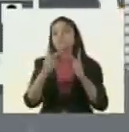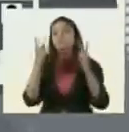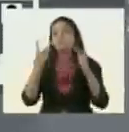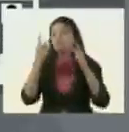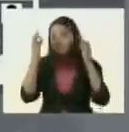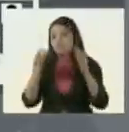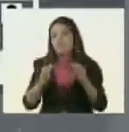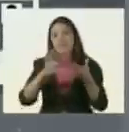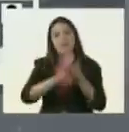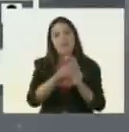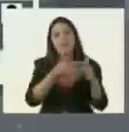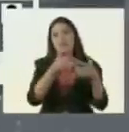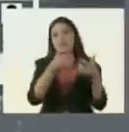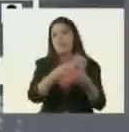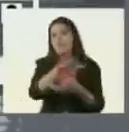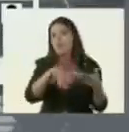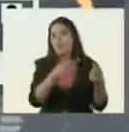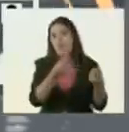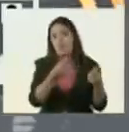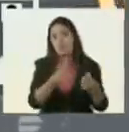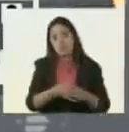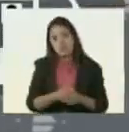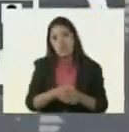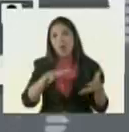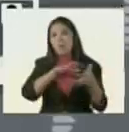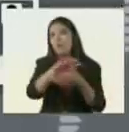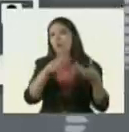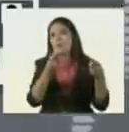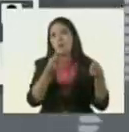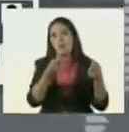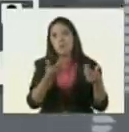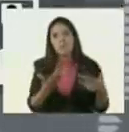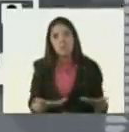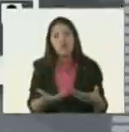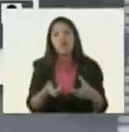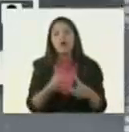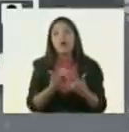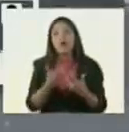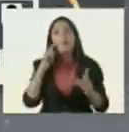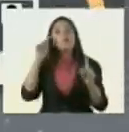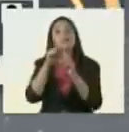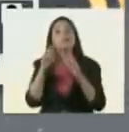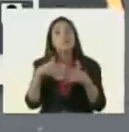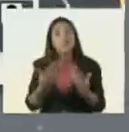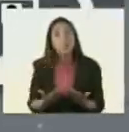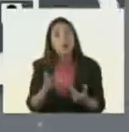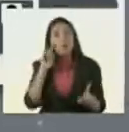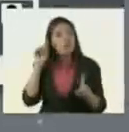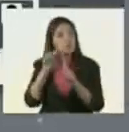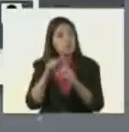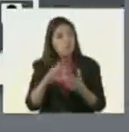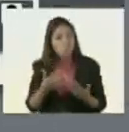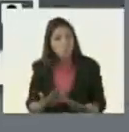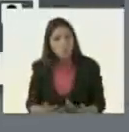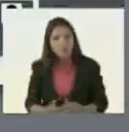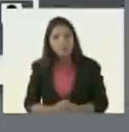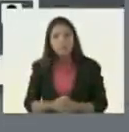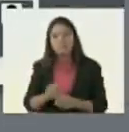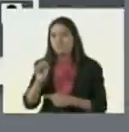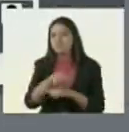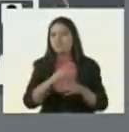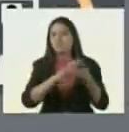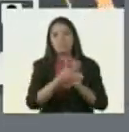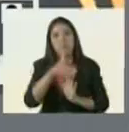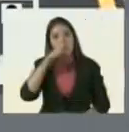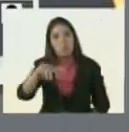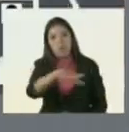definitiva sobre la guerra económica. Una guerra económica, bueno, que tenía como objetivo y tiene como objetivo destruir a nuestro